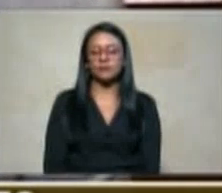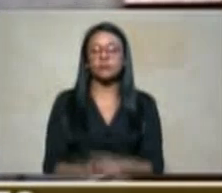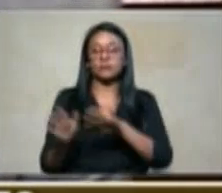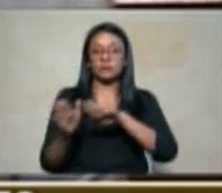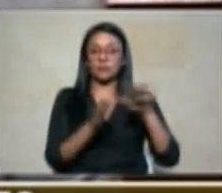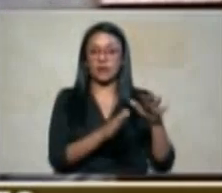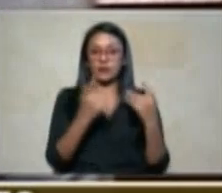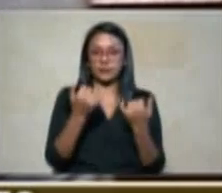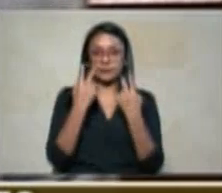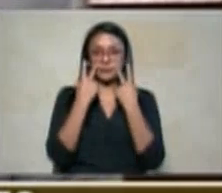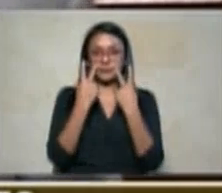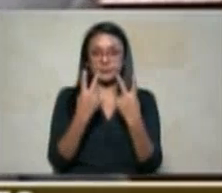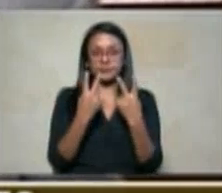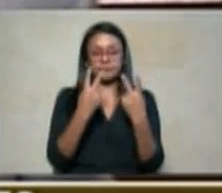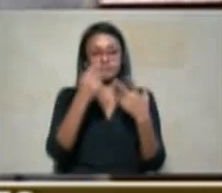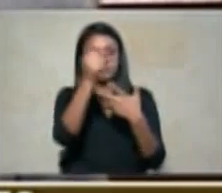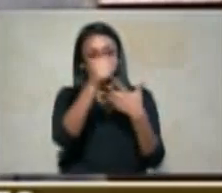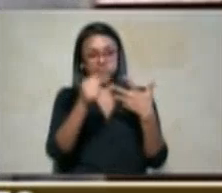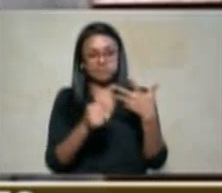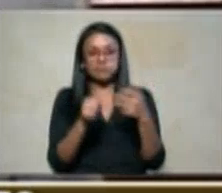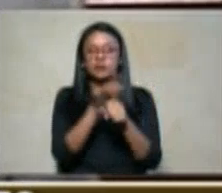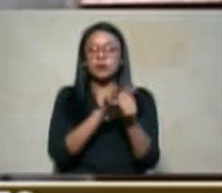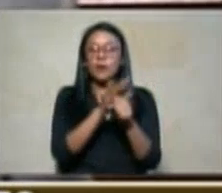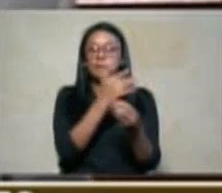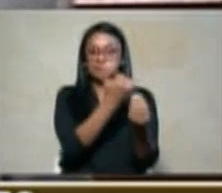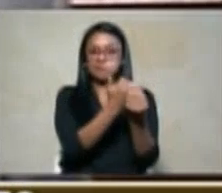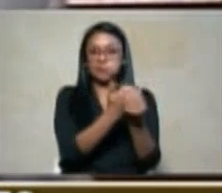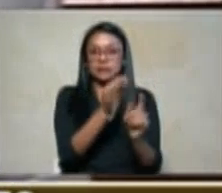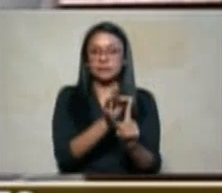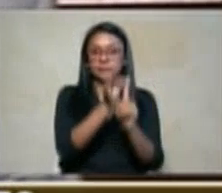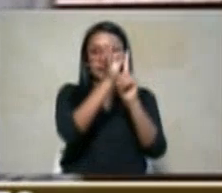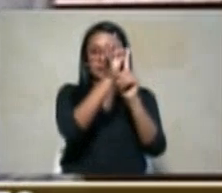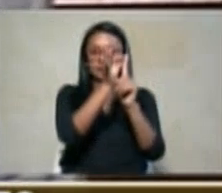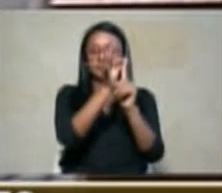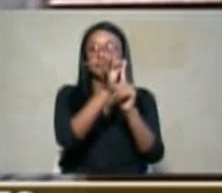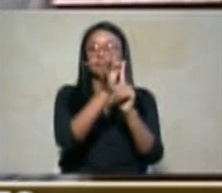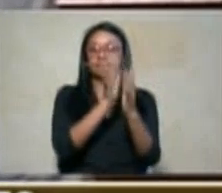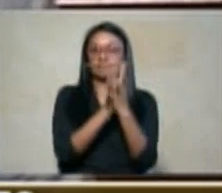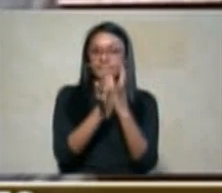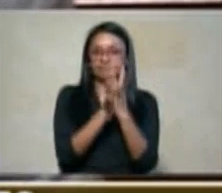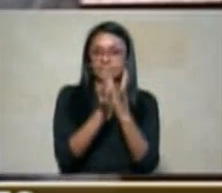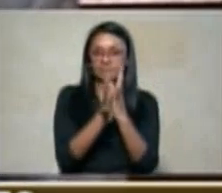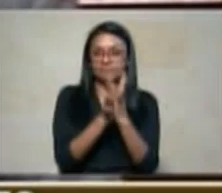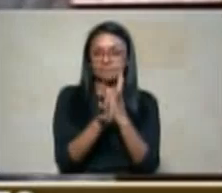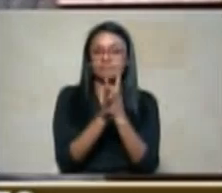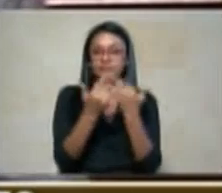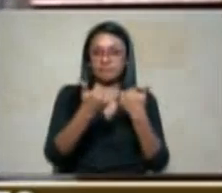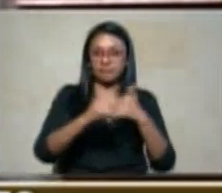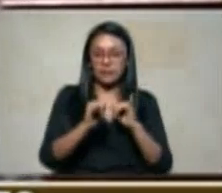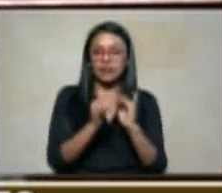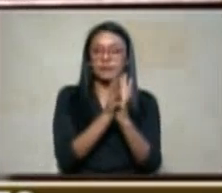Vamos a mirar algunos casos especiales de los que mencionó